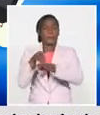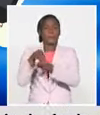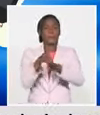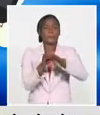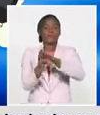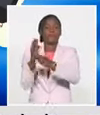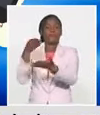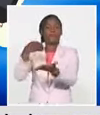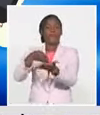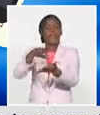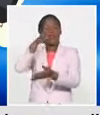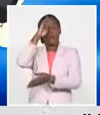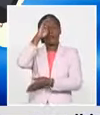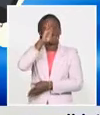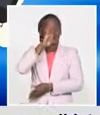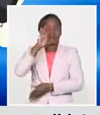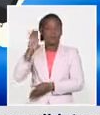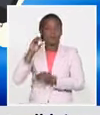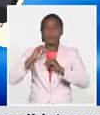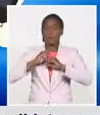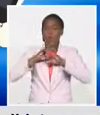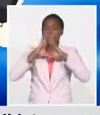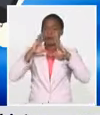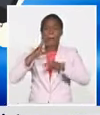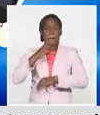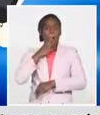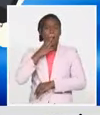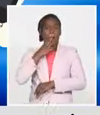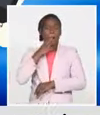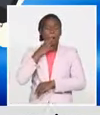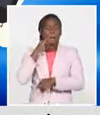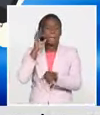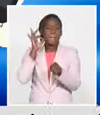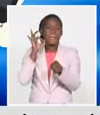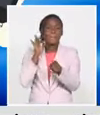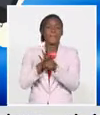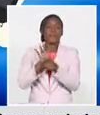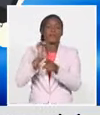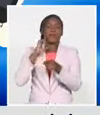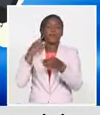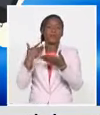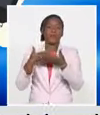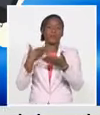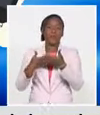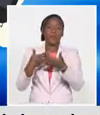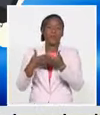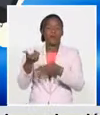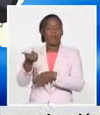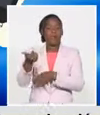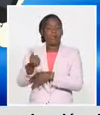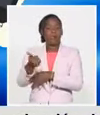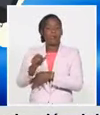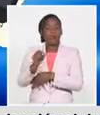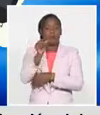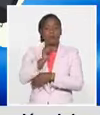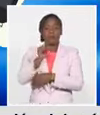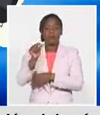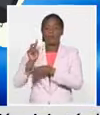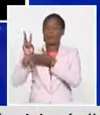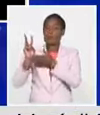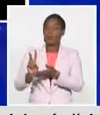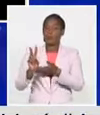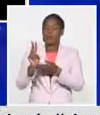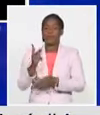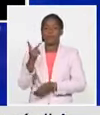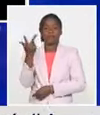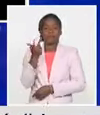horas de la mañana bien tempranito para iniciar el ensayo clínico, los ensayos clínicos fase 3